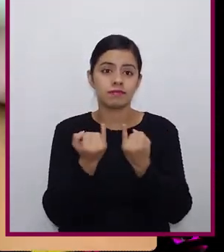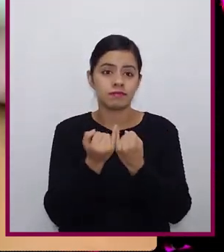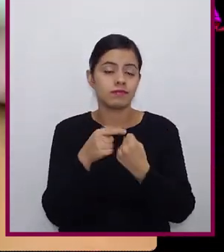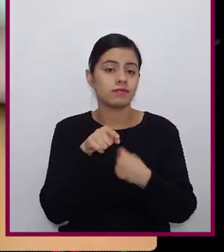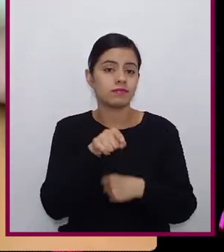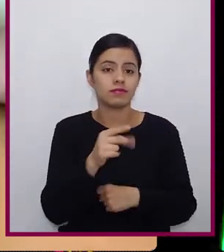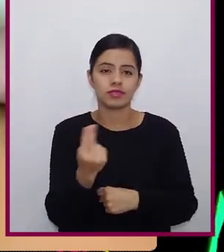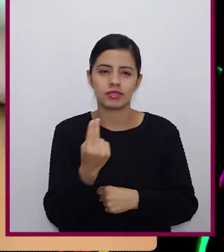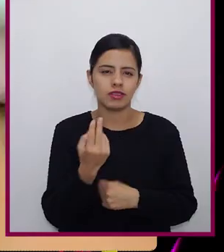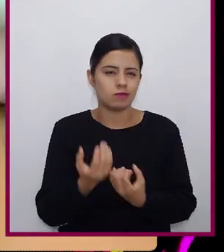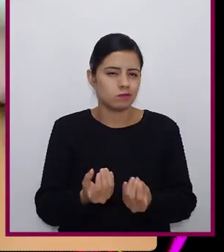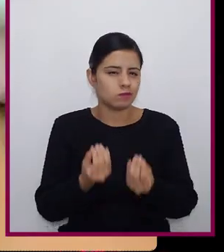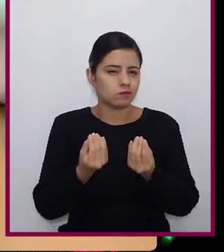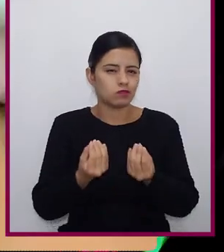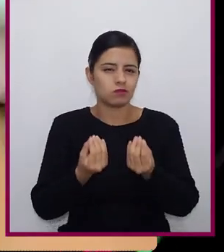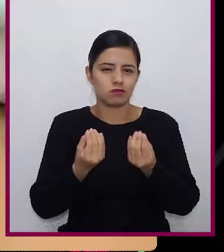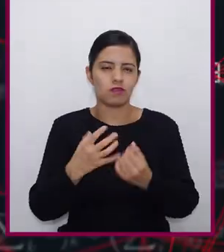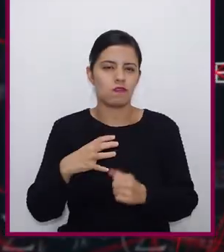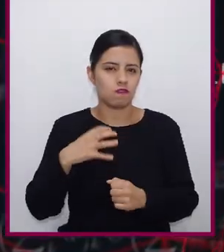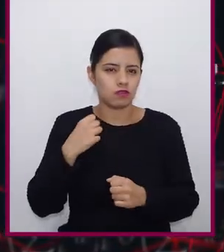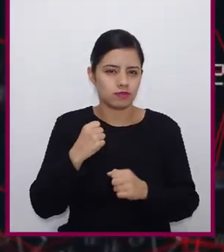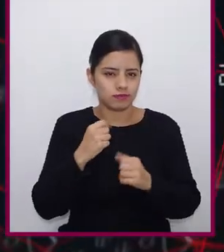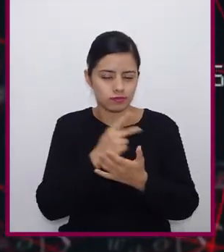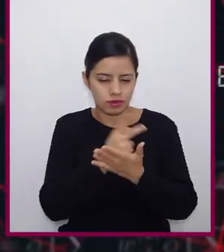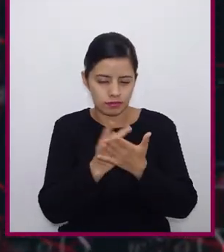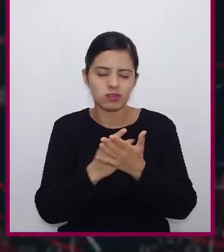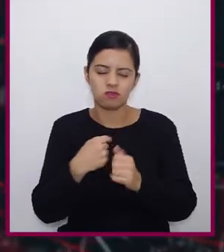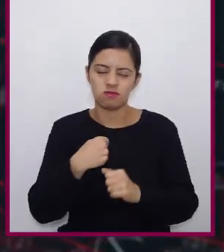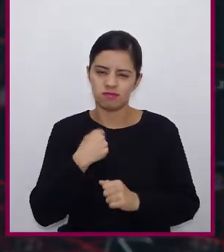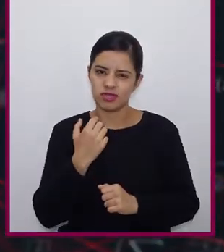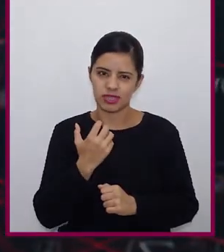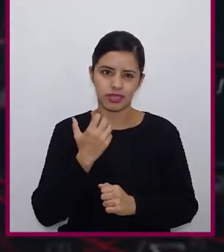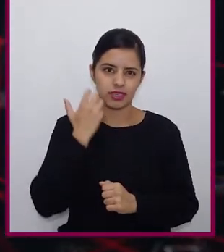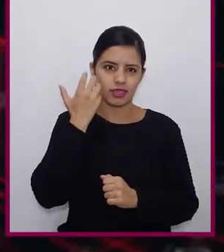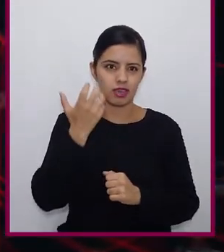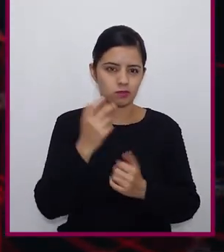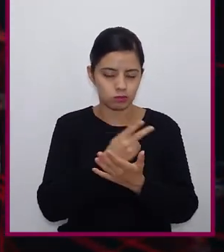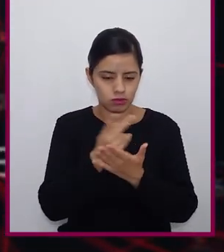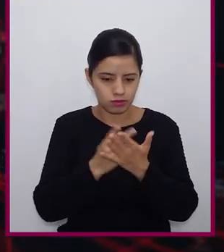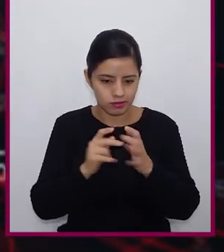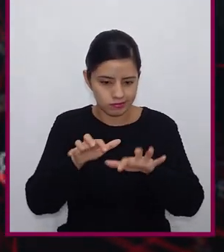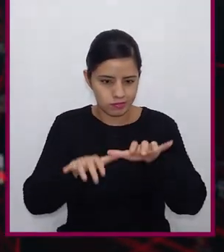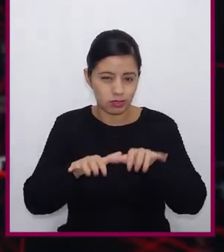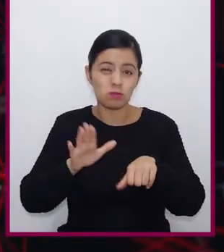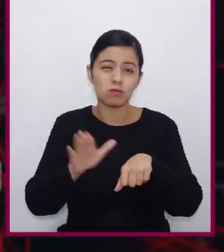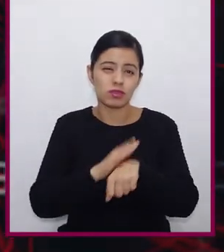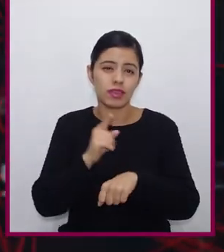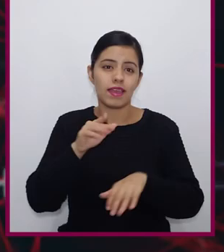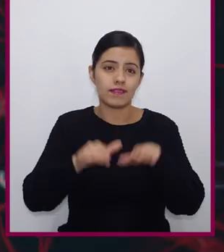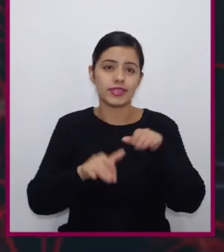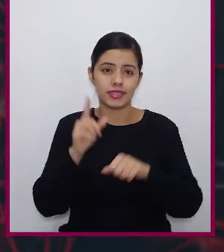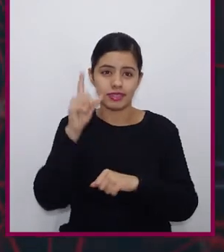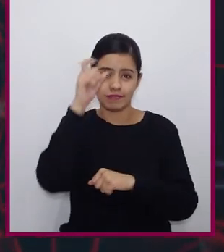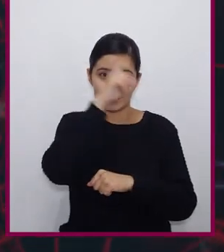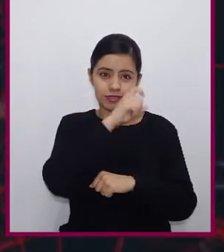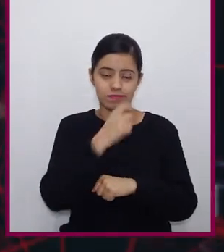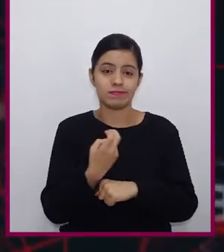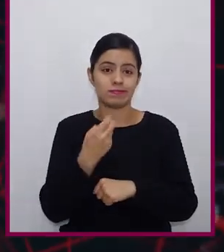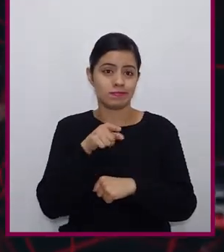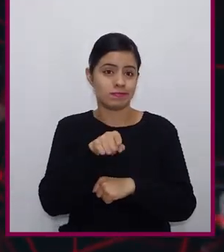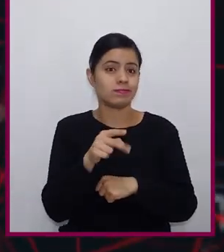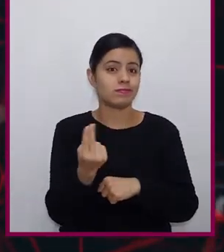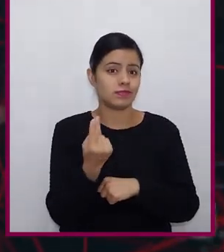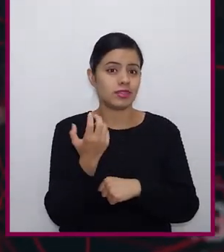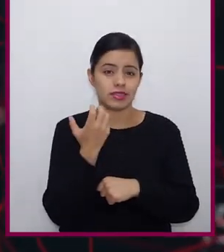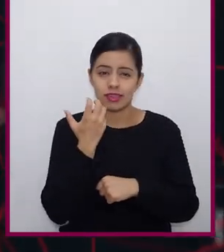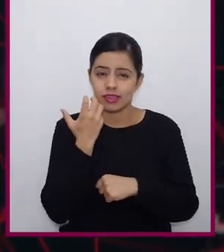pero muchas ganas de querer programar, puesto que tiene sus complicaciones. Entonces, creo que debes de